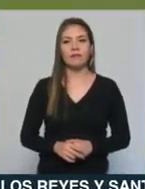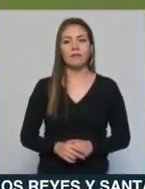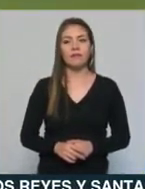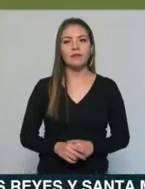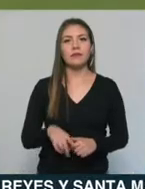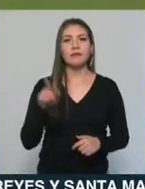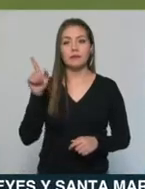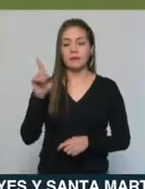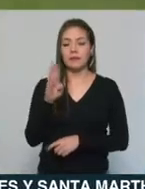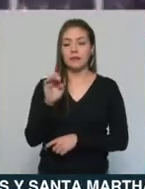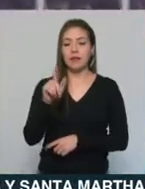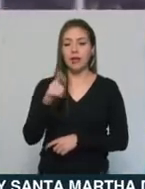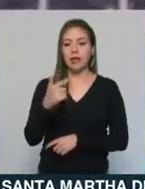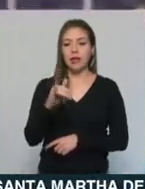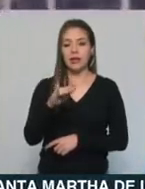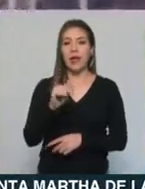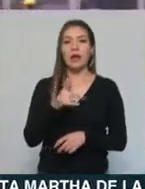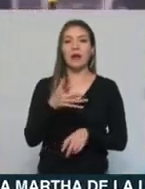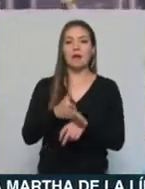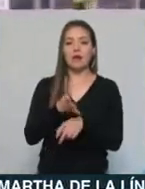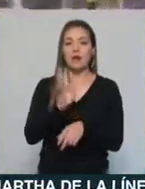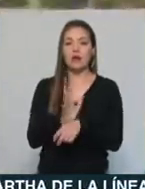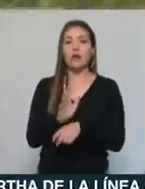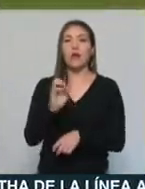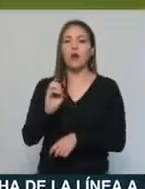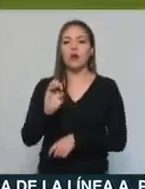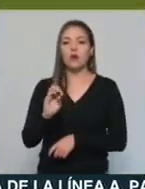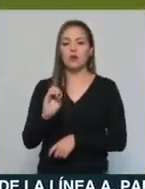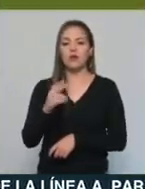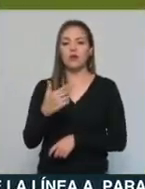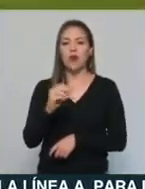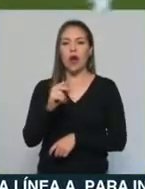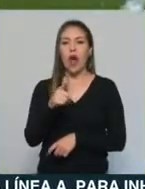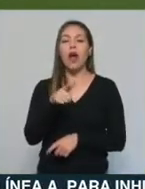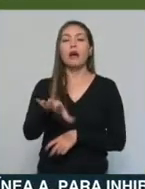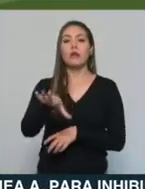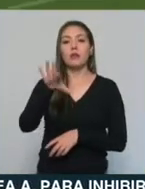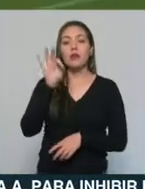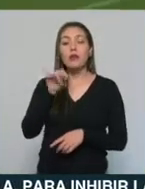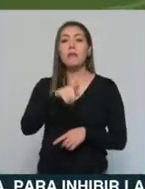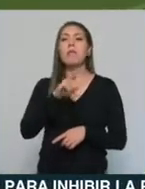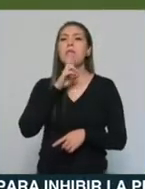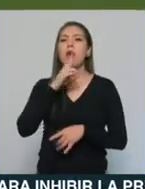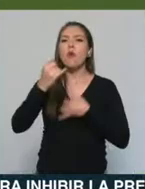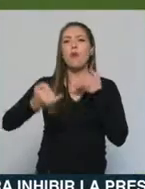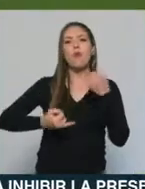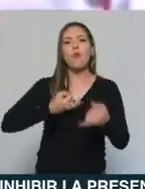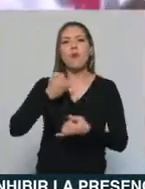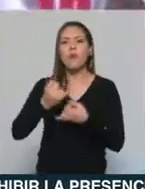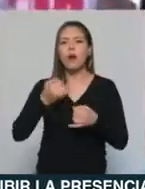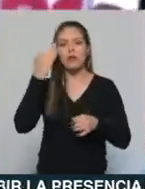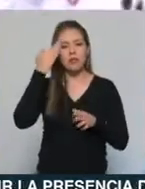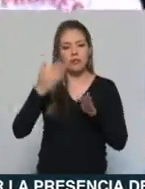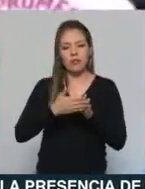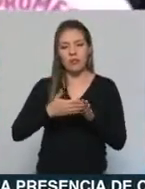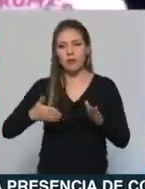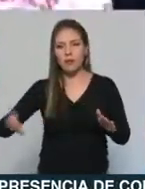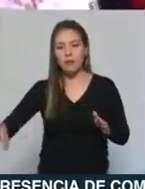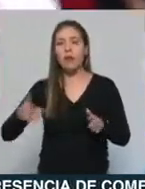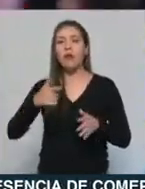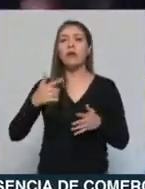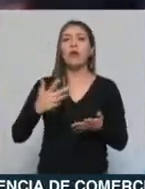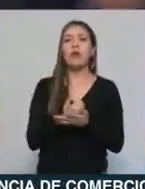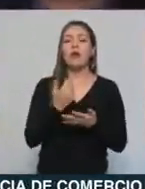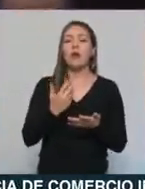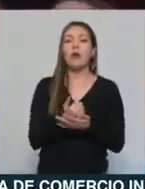En Bélgica, el portero Guillermo Ochoa fue seleccionado por su club, el Standard de Lieja, como el mejor jugador de la temporada, luego de acumular